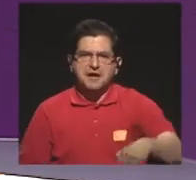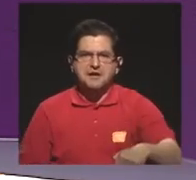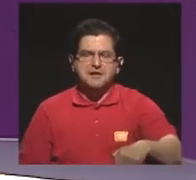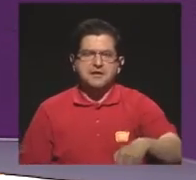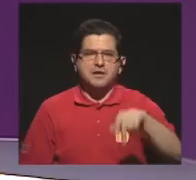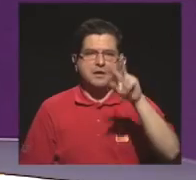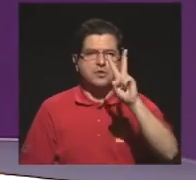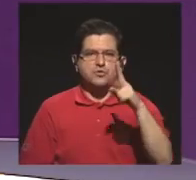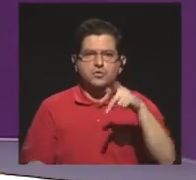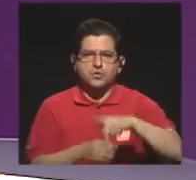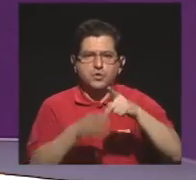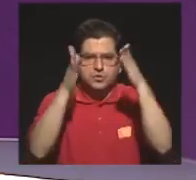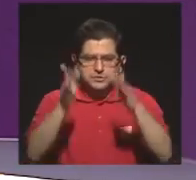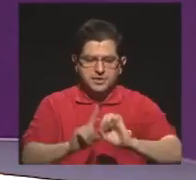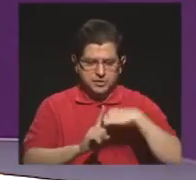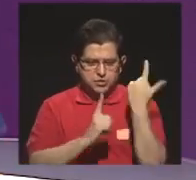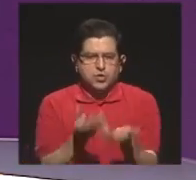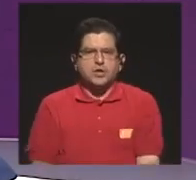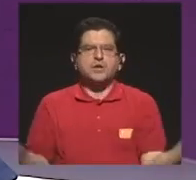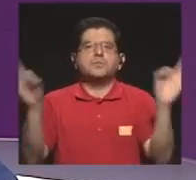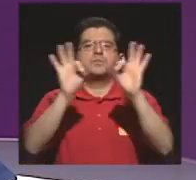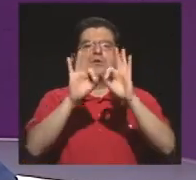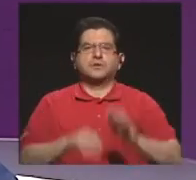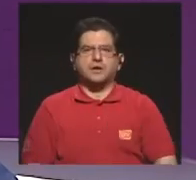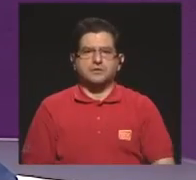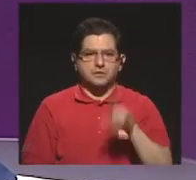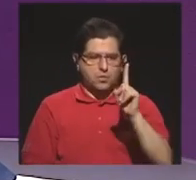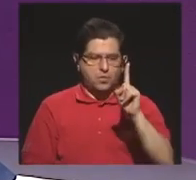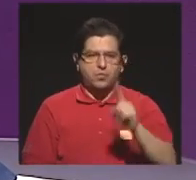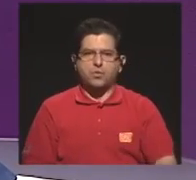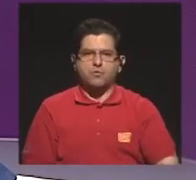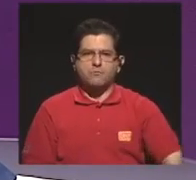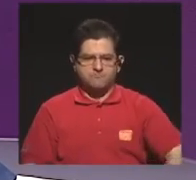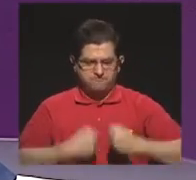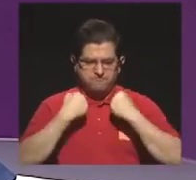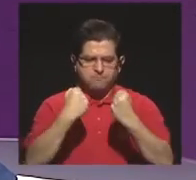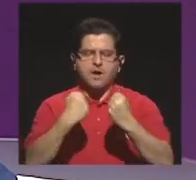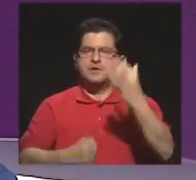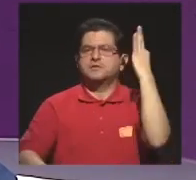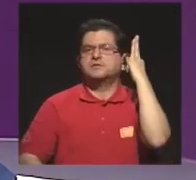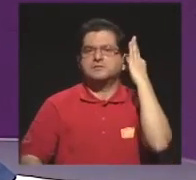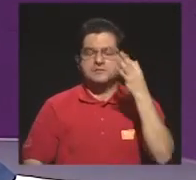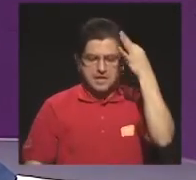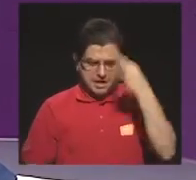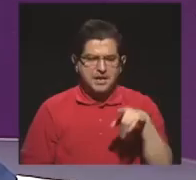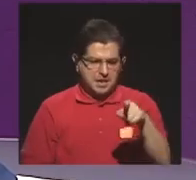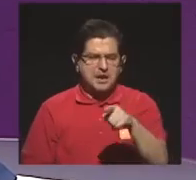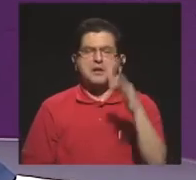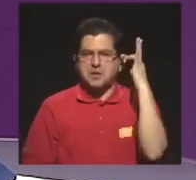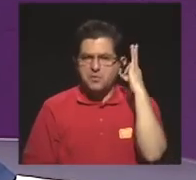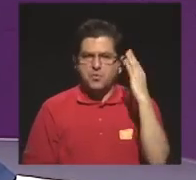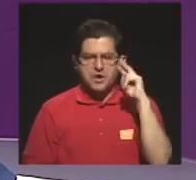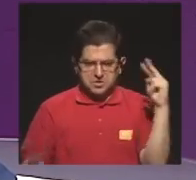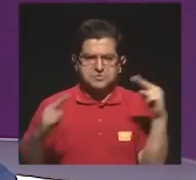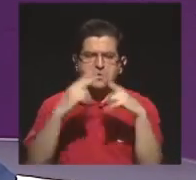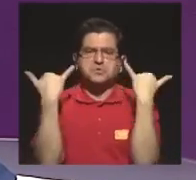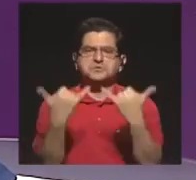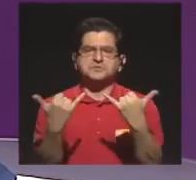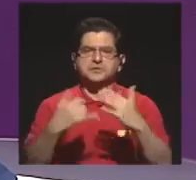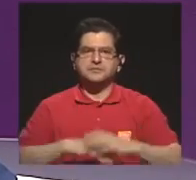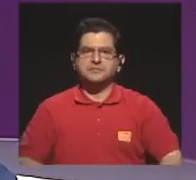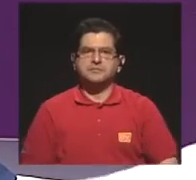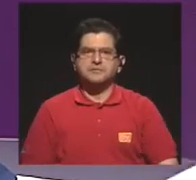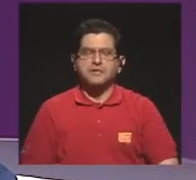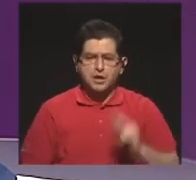dos actores sociales importantísimos. Por un lado, la fuerza de las mujeres, ¿verdad? Porque creemos en las mujeres porque las conocemos, ¿verdad?